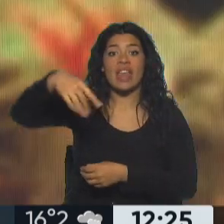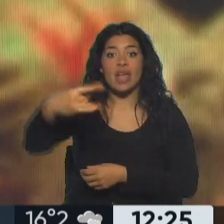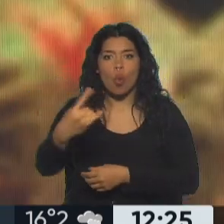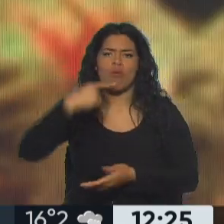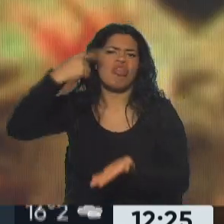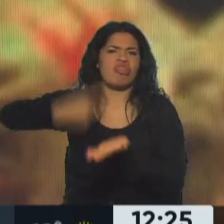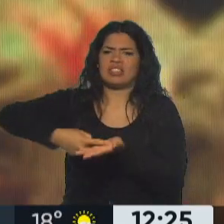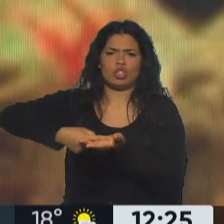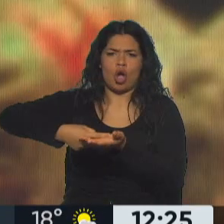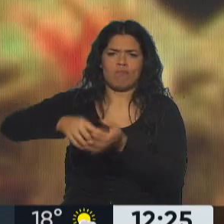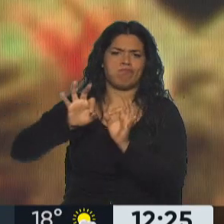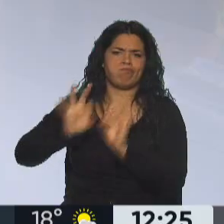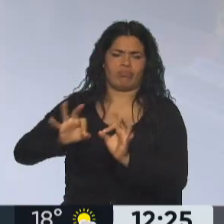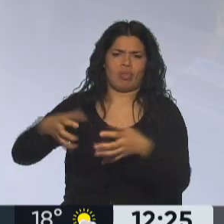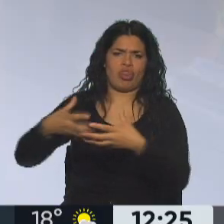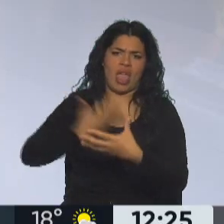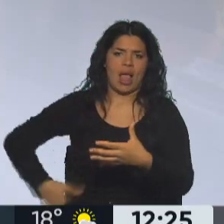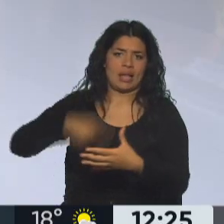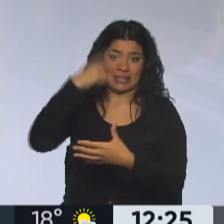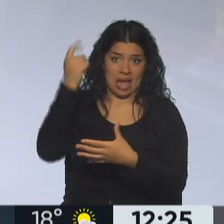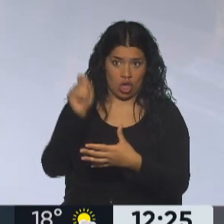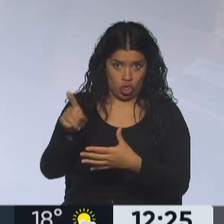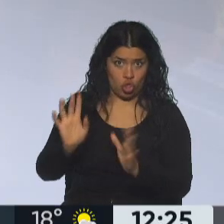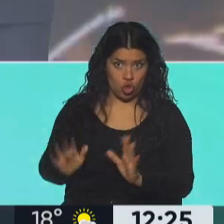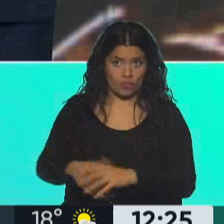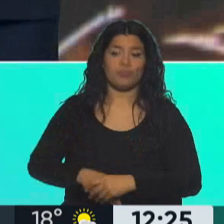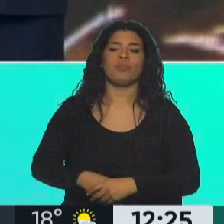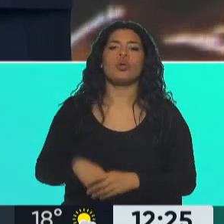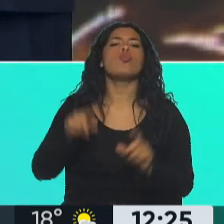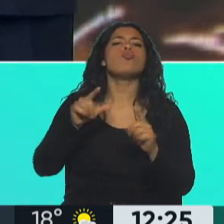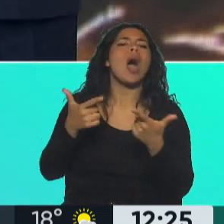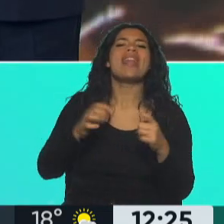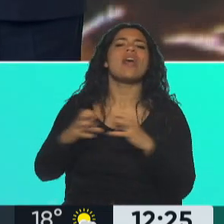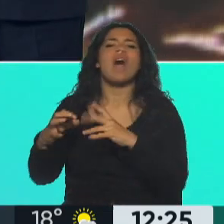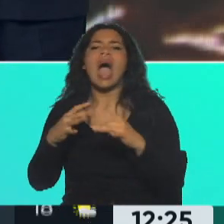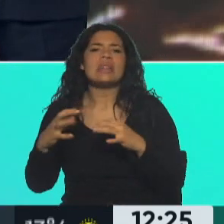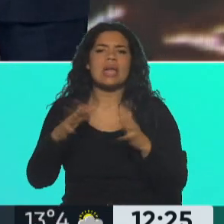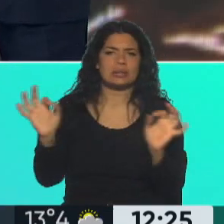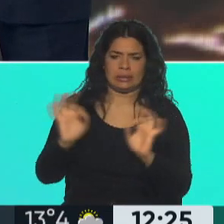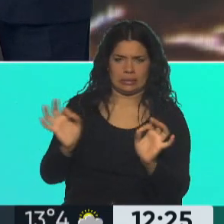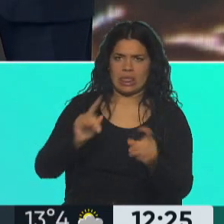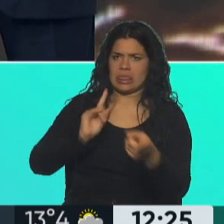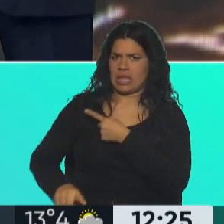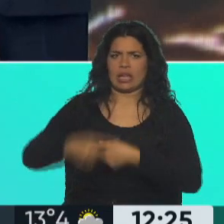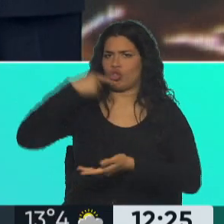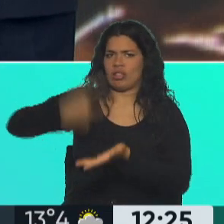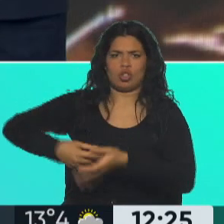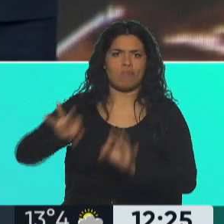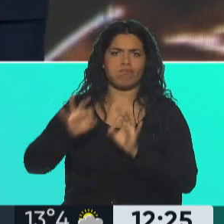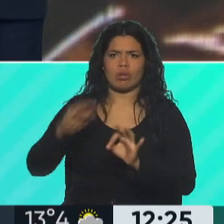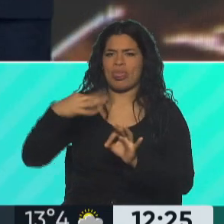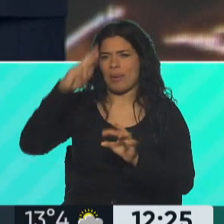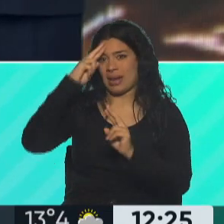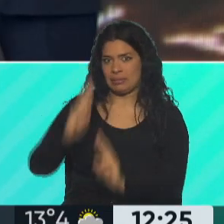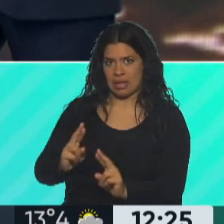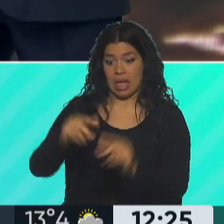para convalidarse simplemente, no es como este otro que va a generar otro tipo de debate, que es el que establece qué pasa de acá hasta fin de año. Claro.